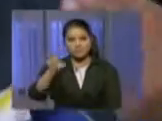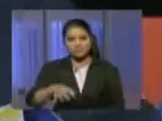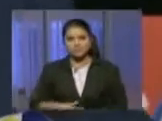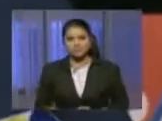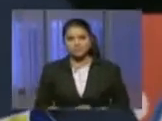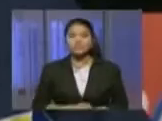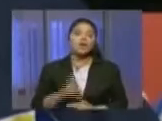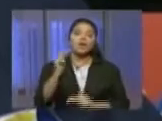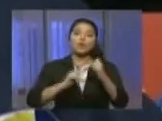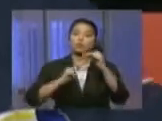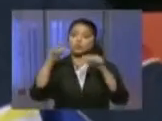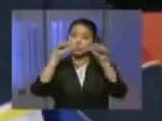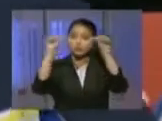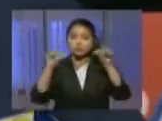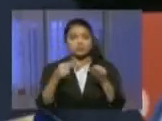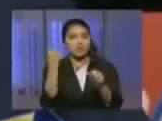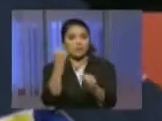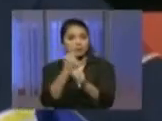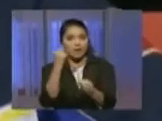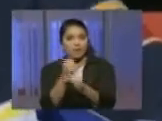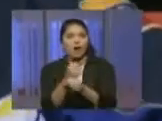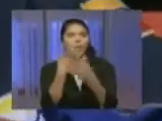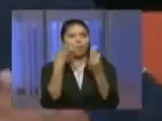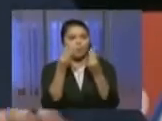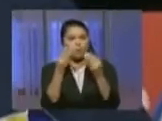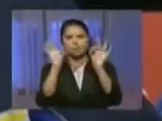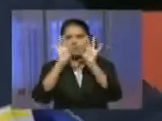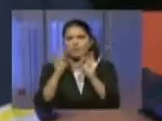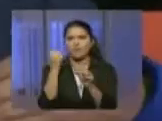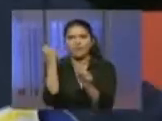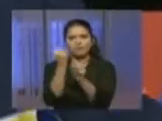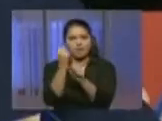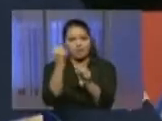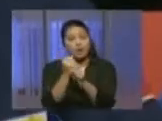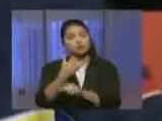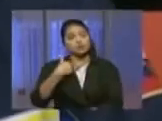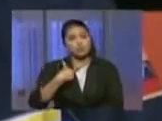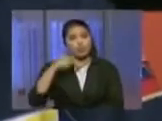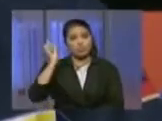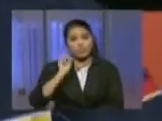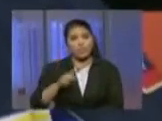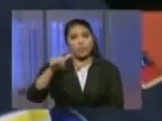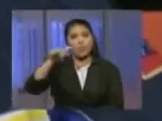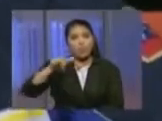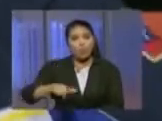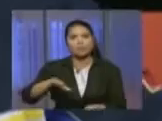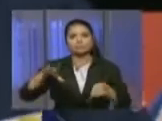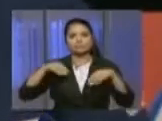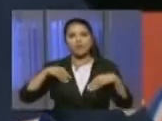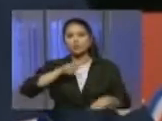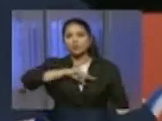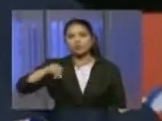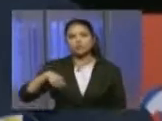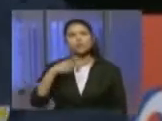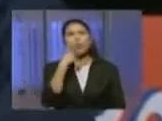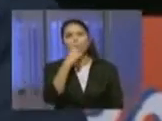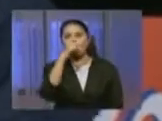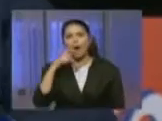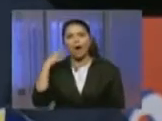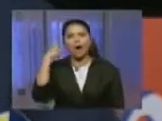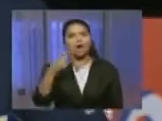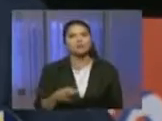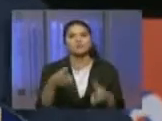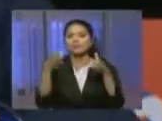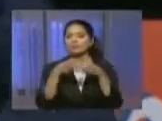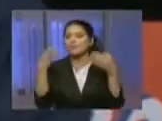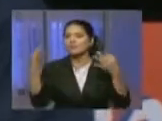construcción de un sistema de trabajo con mucho método y yo debo conocer el día de hoy que nosotros tenemos más de un año en reuniones todos los